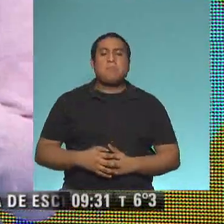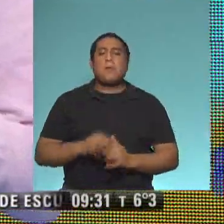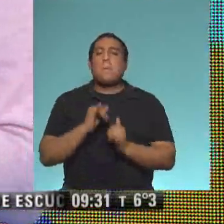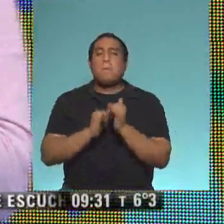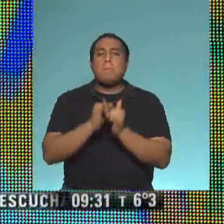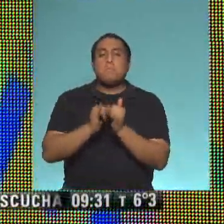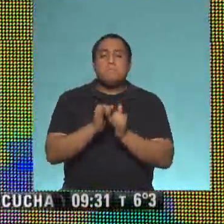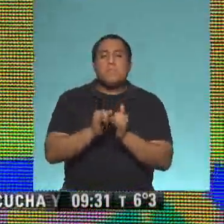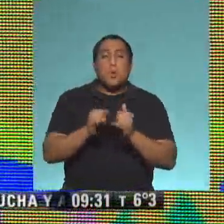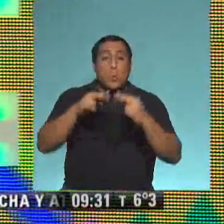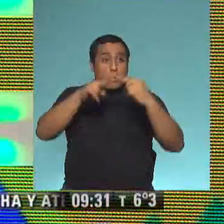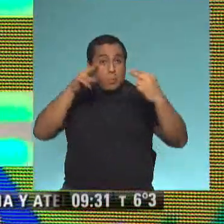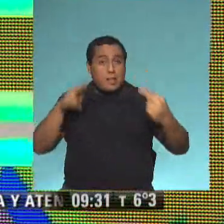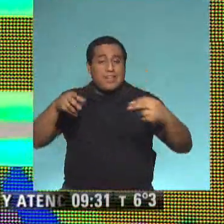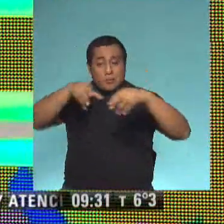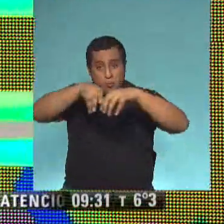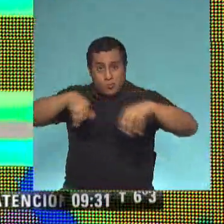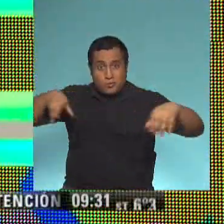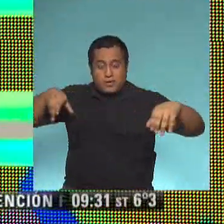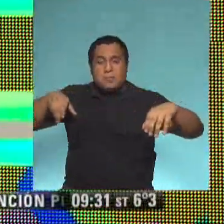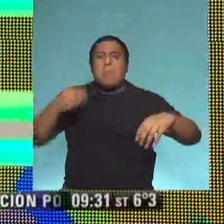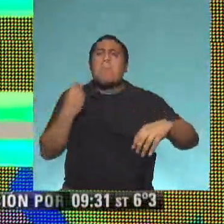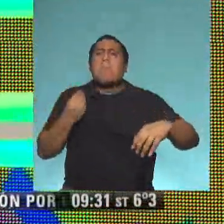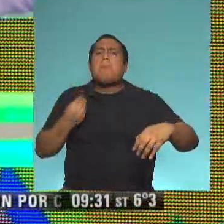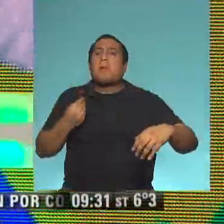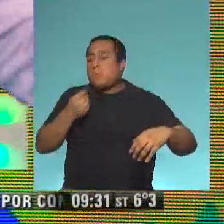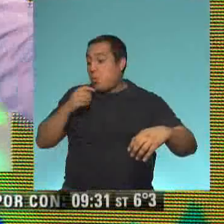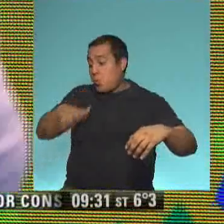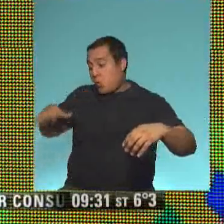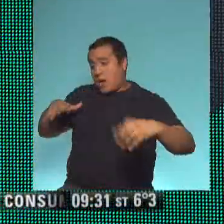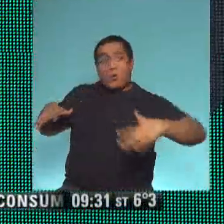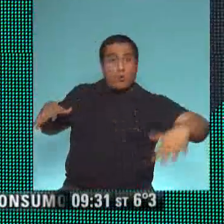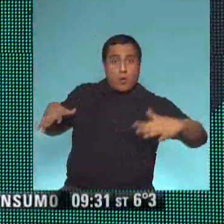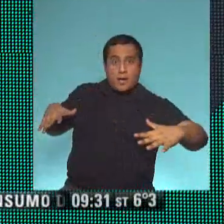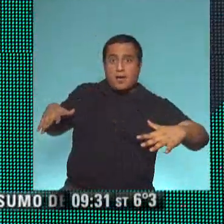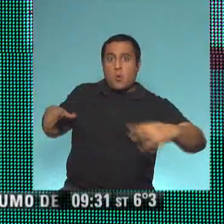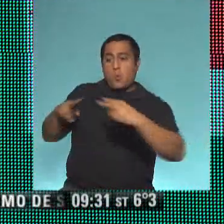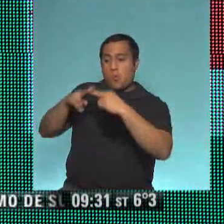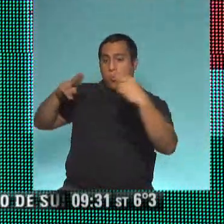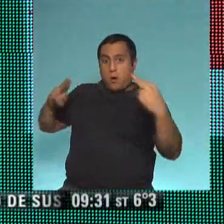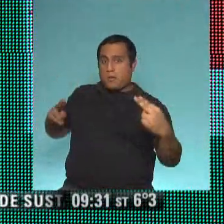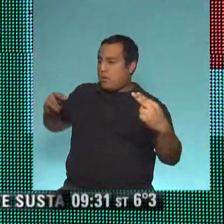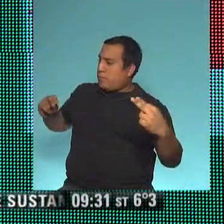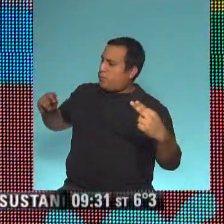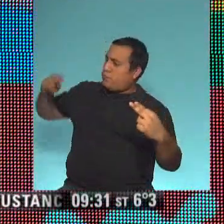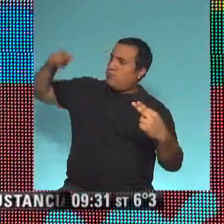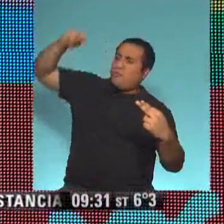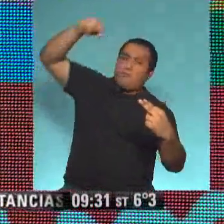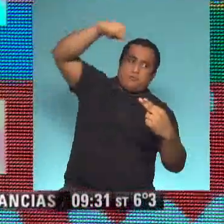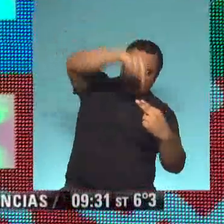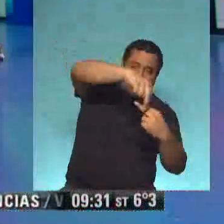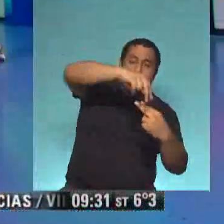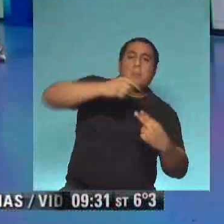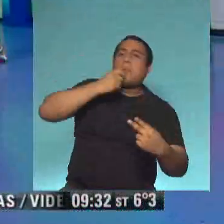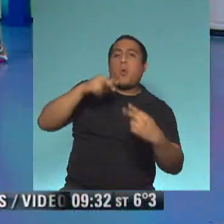decíamos antes, los puentes y los túneles nos sirven para unir un lugar a otro, ¿no? Nos acortan distancias. El